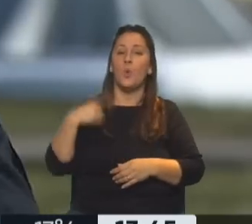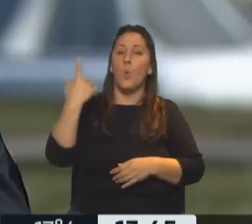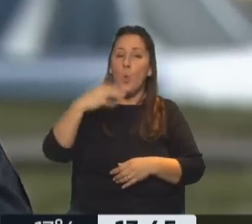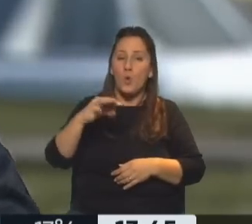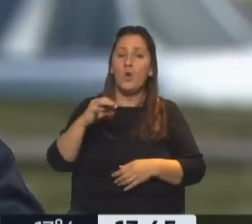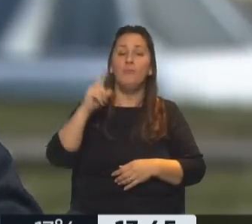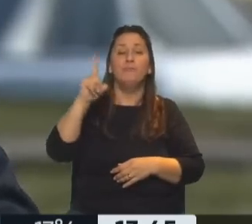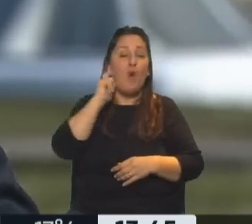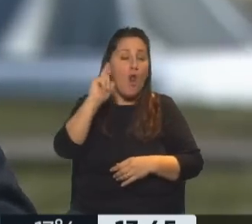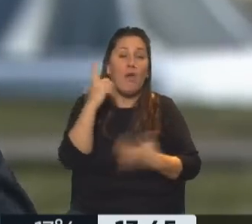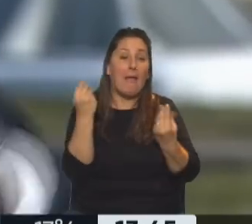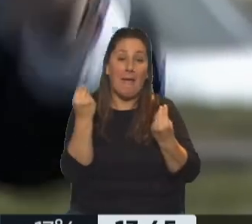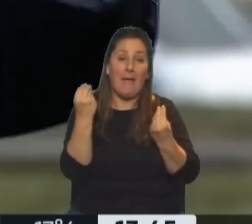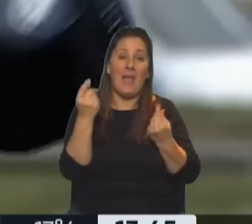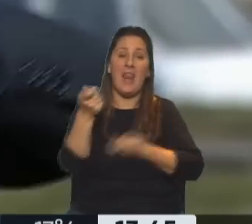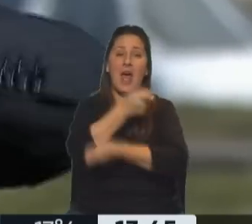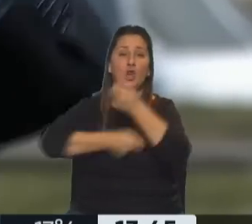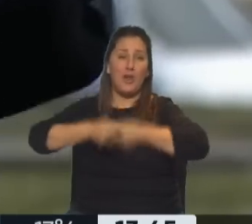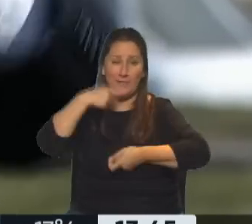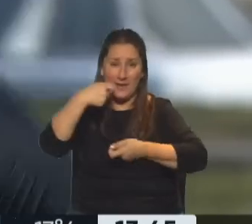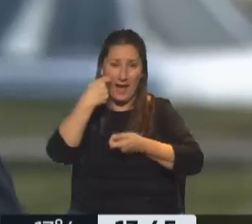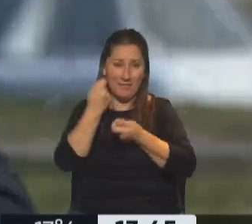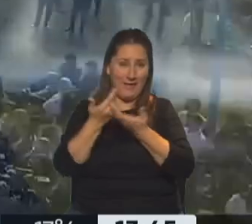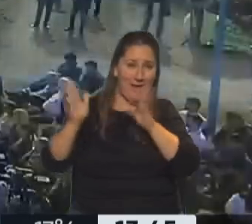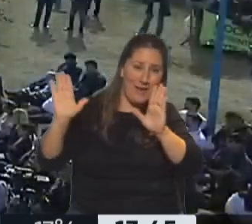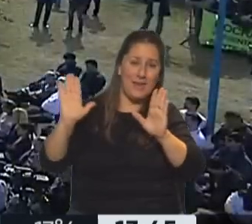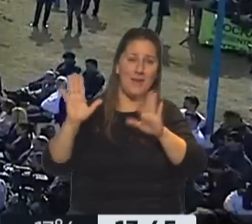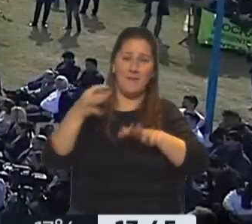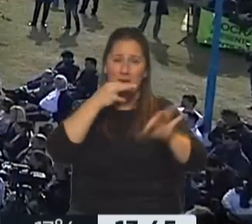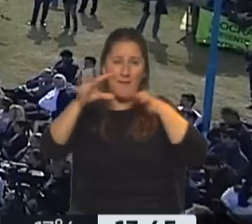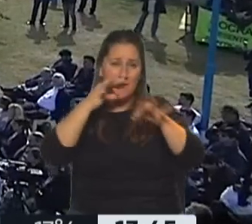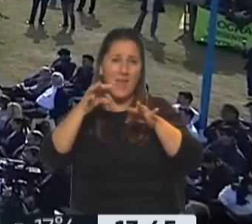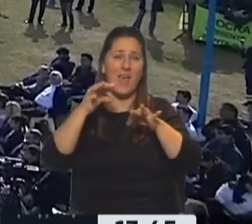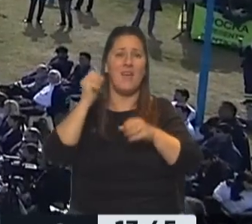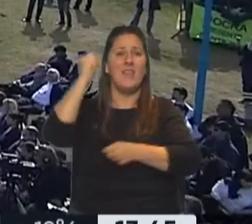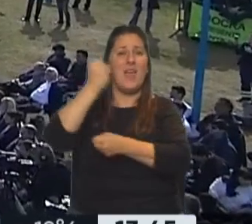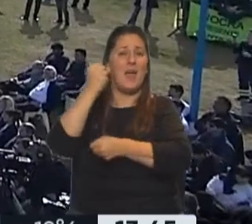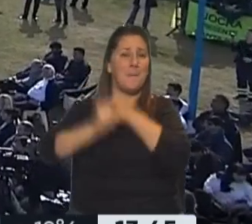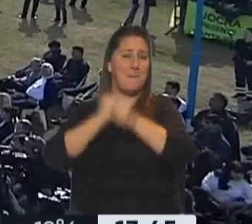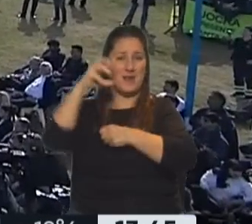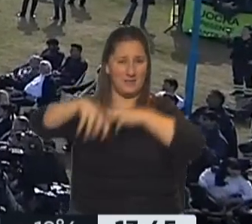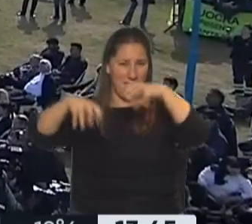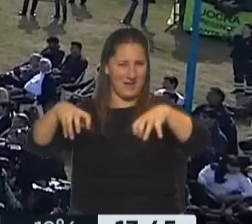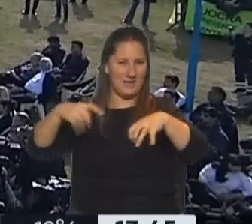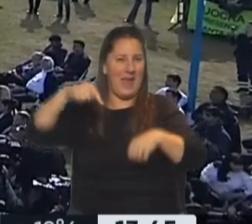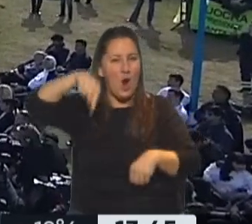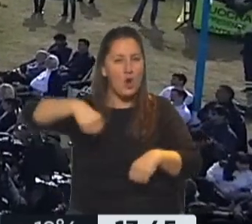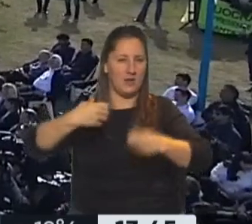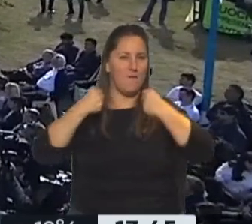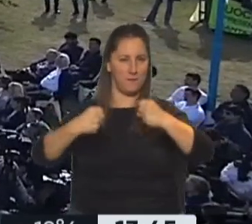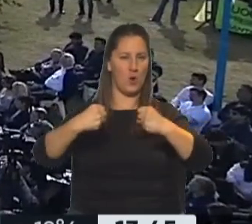logró es la impunidad de los narcotraficantes, de las grandes corporaciones criminales que se han asentado en la